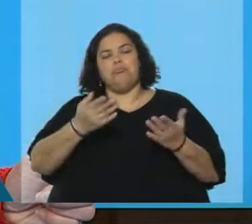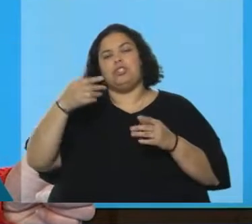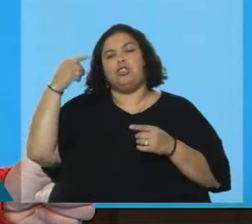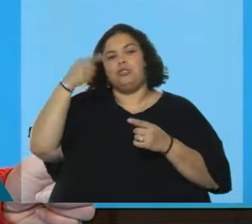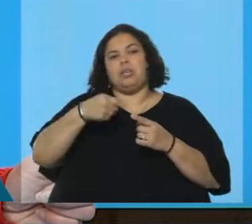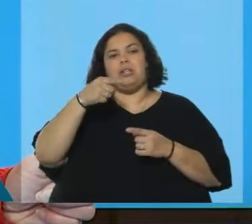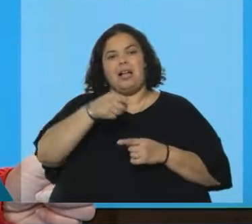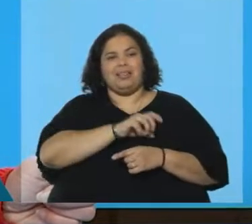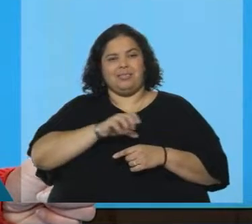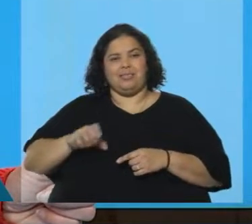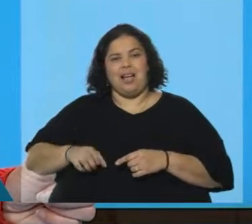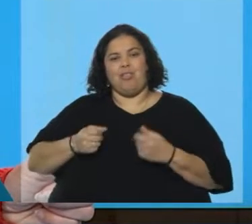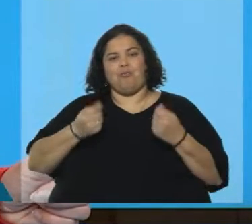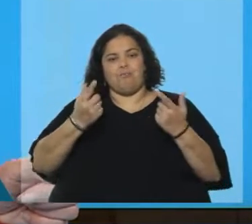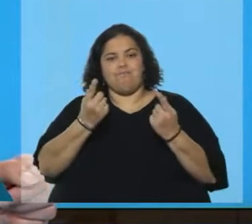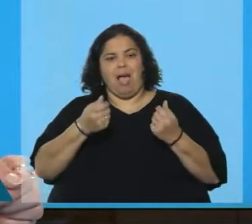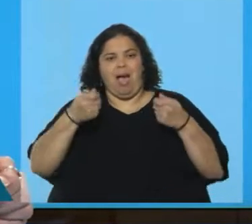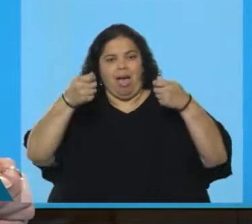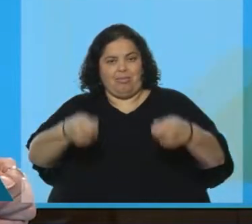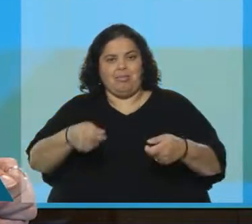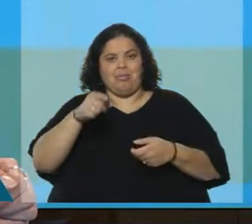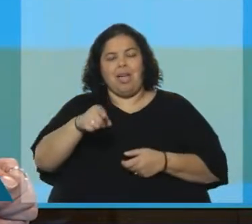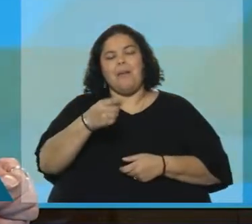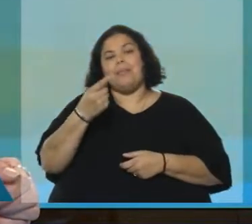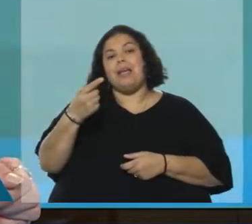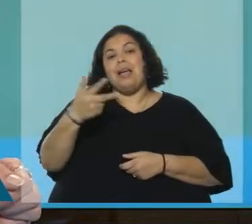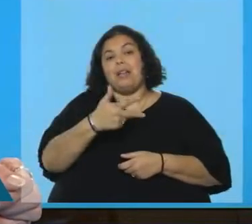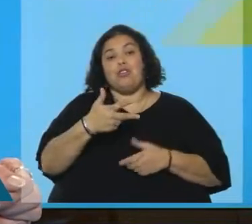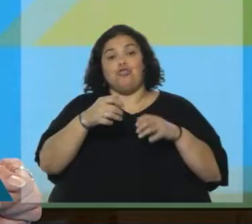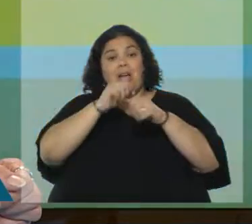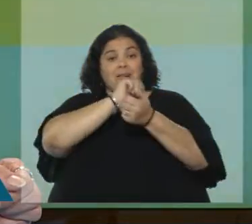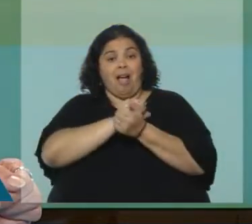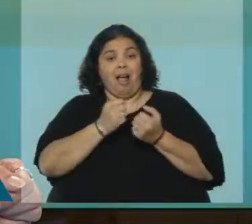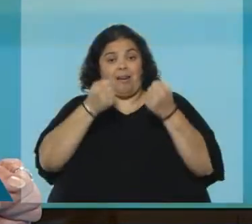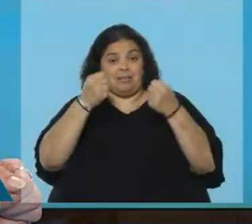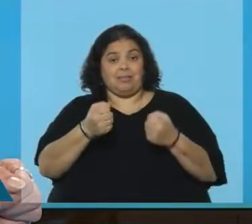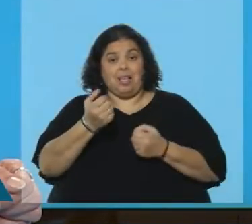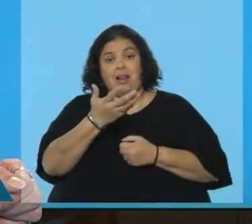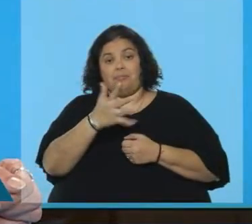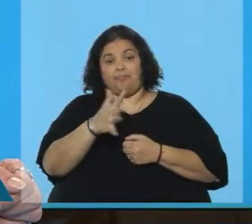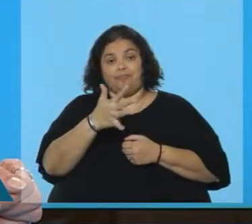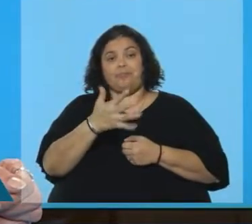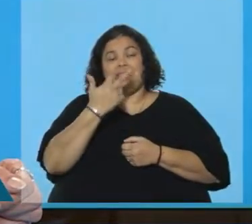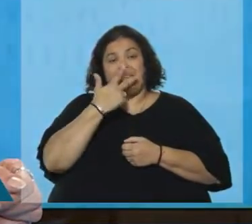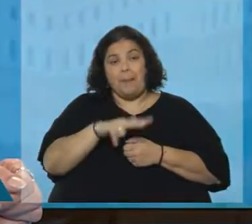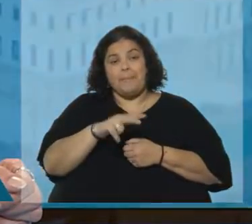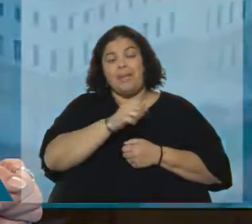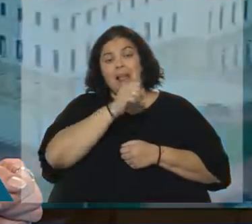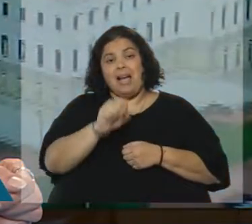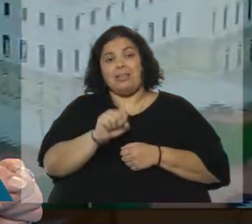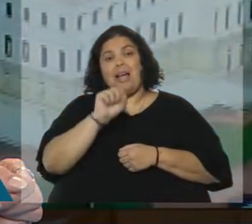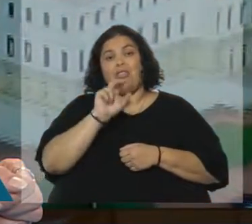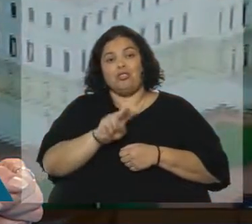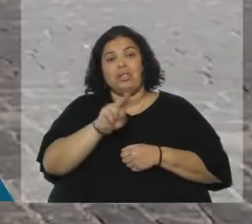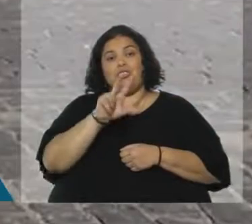los familiares de las víctimas del incendio en la cárcel de rocha con montos que están entre los 3.000 y los 270